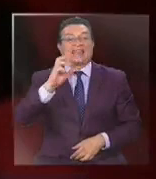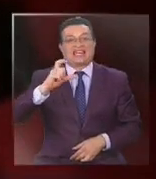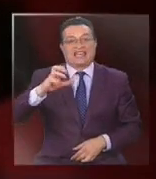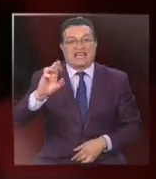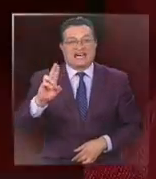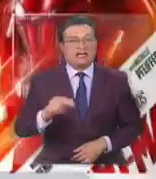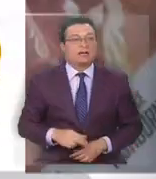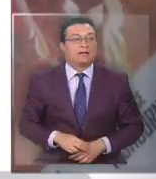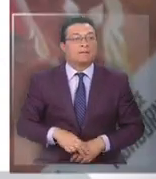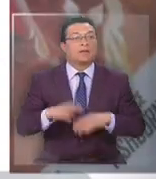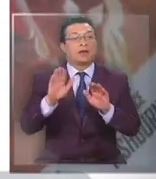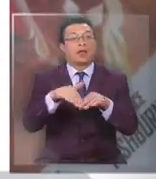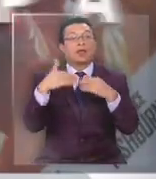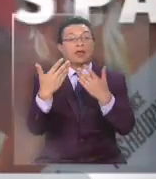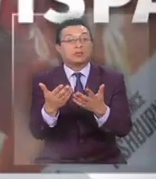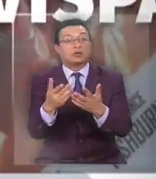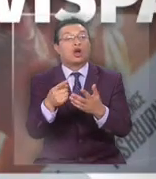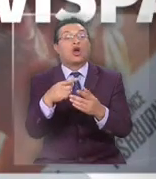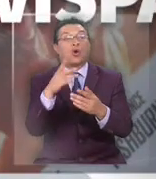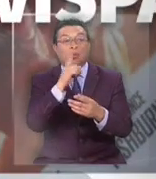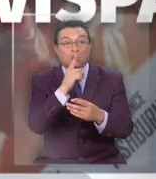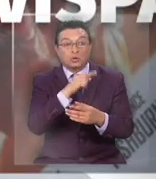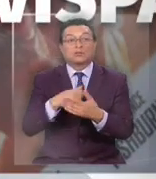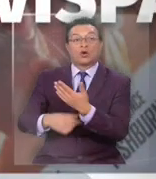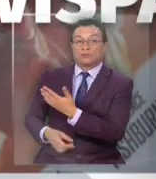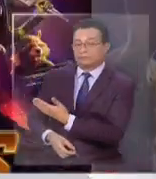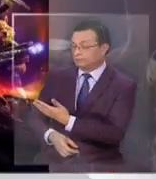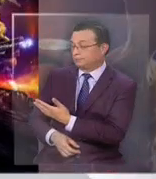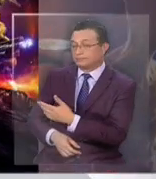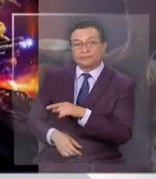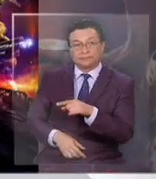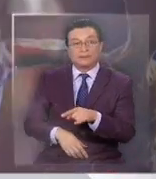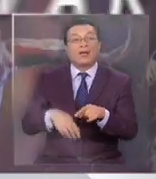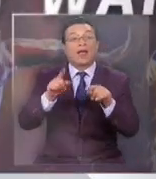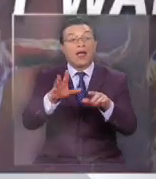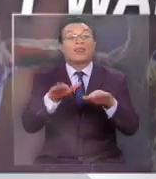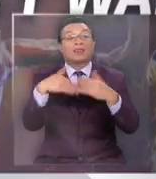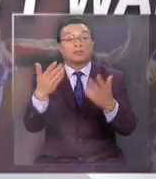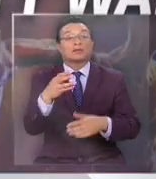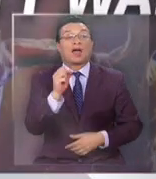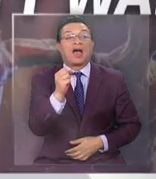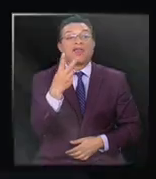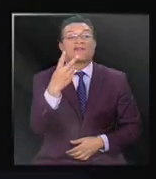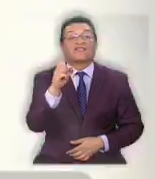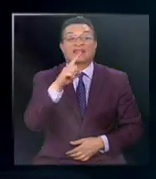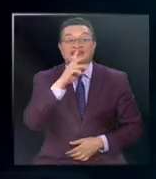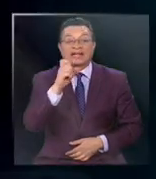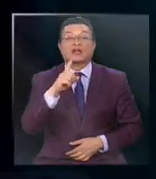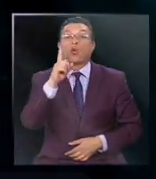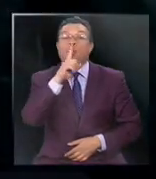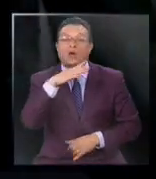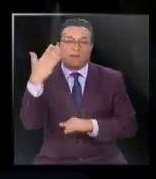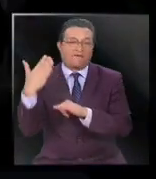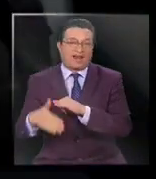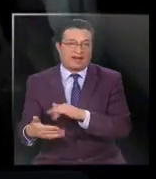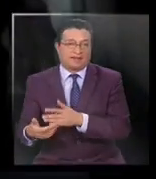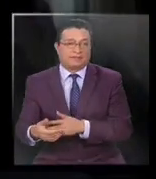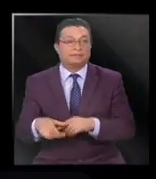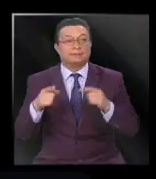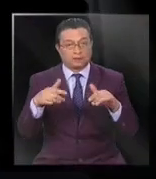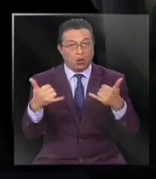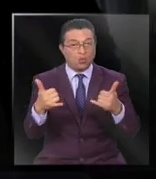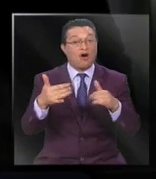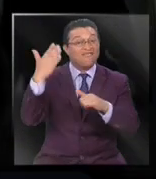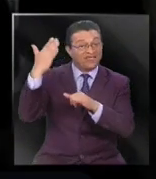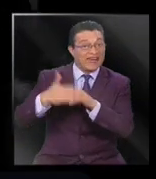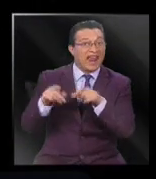Por último, a Ant-Man and the Wasp, para que la vean. Y de ahí, obviamente, Avengers Infinity War. Es el juego final,